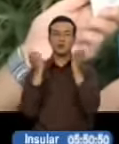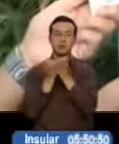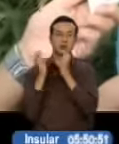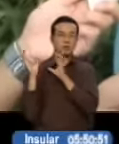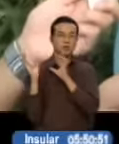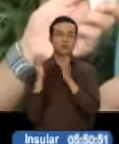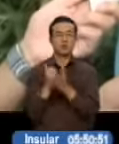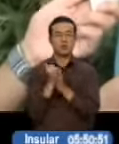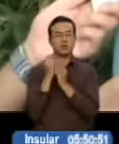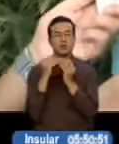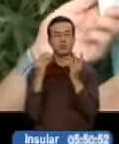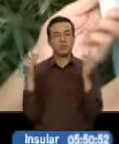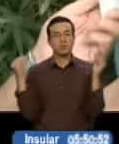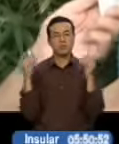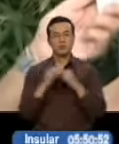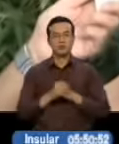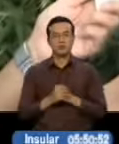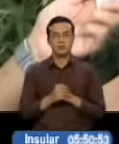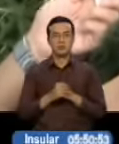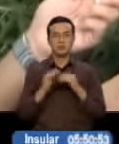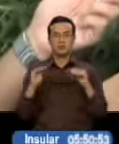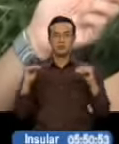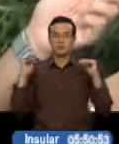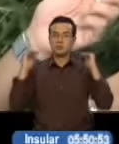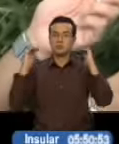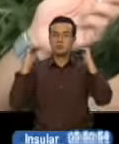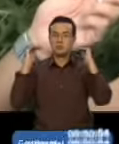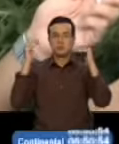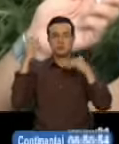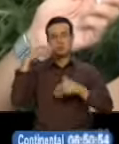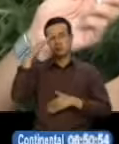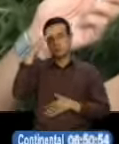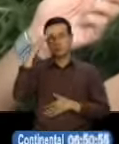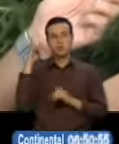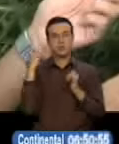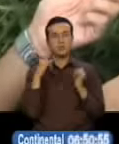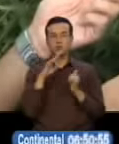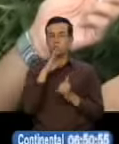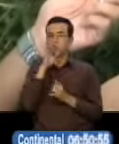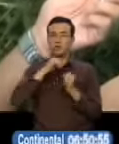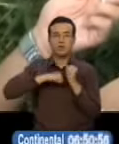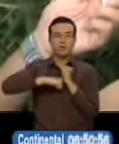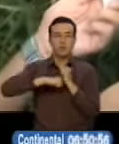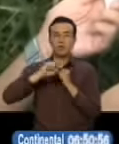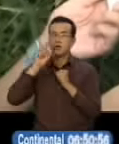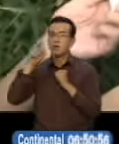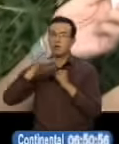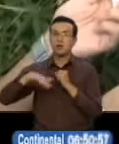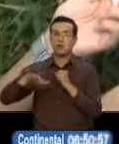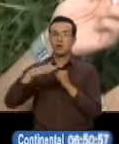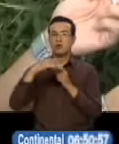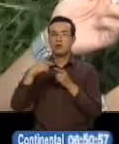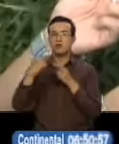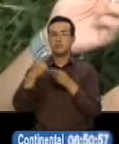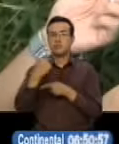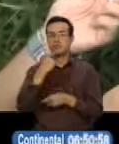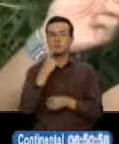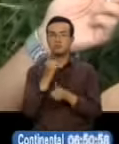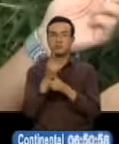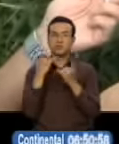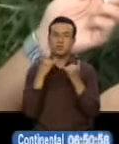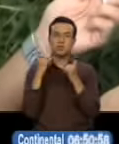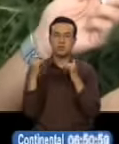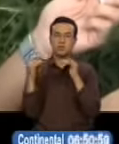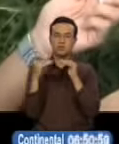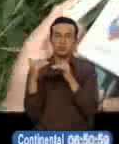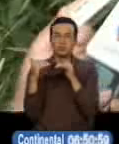ayuda bastante porque acá se juega con la altura y todo, entonces nosotros vamos a tratar de hacer la mayoría de gol acá para ir allá y tratar de jugar al ritmo de